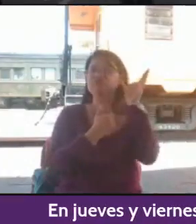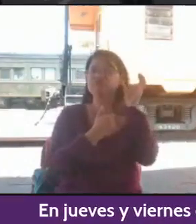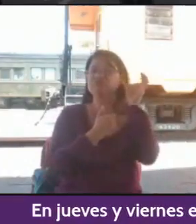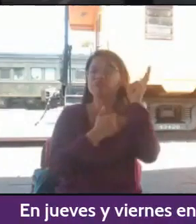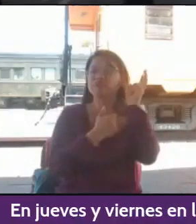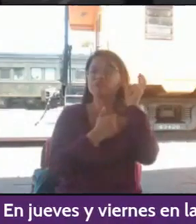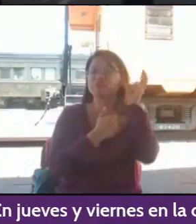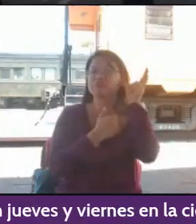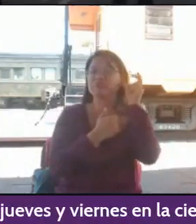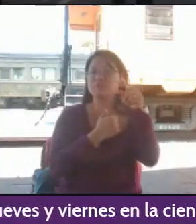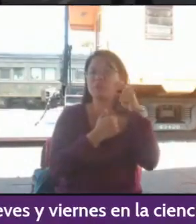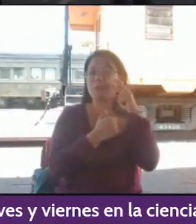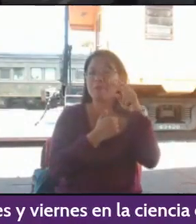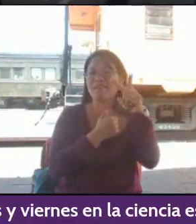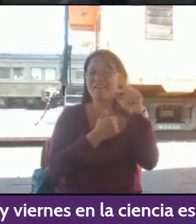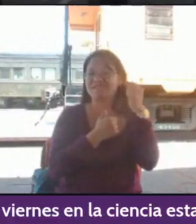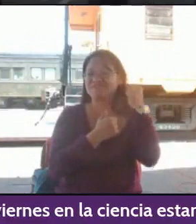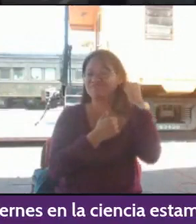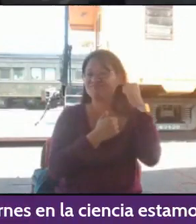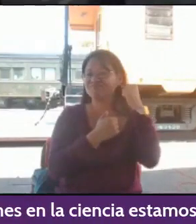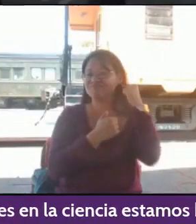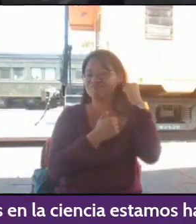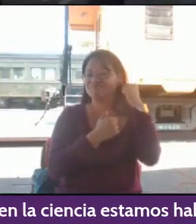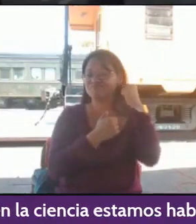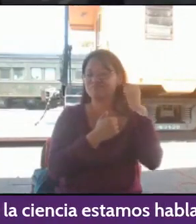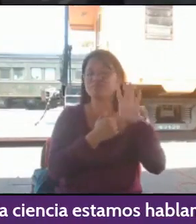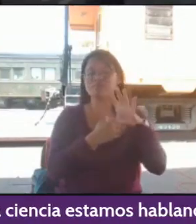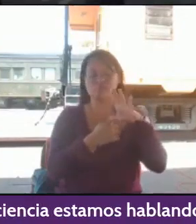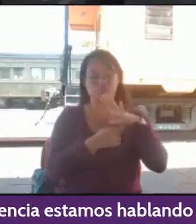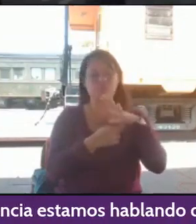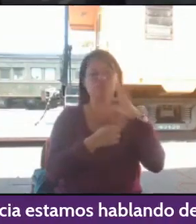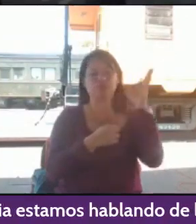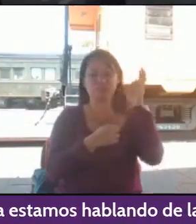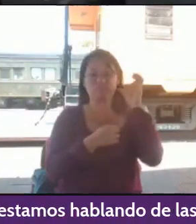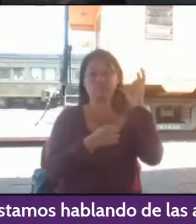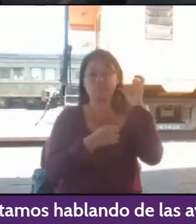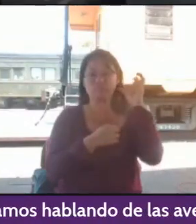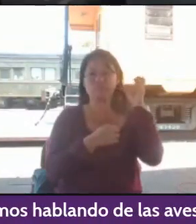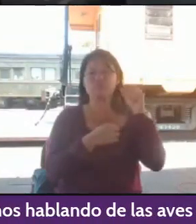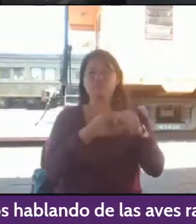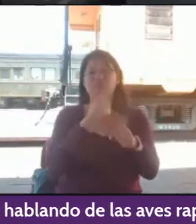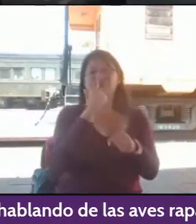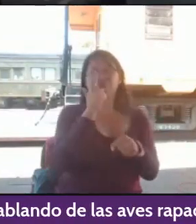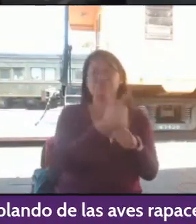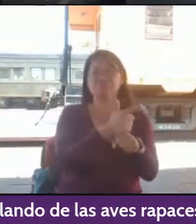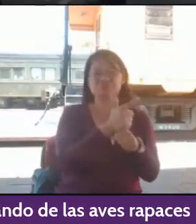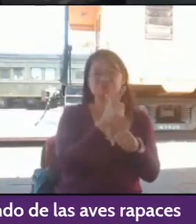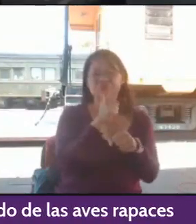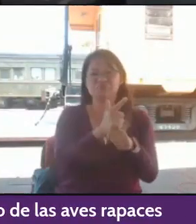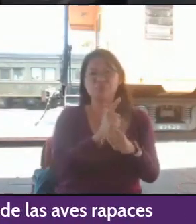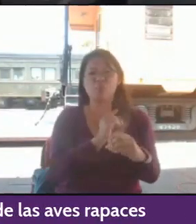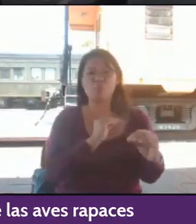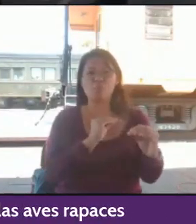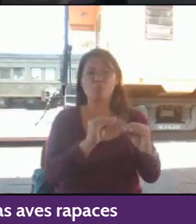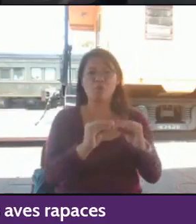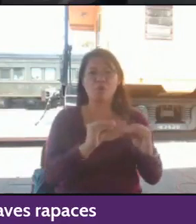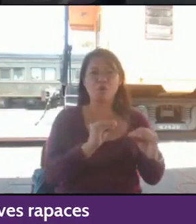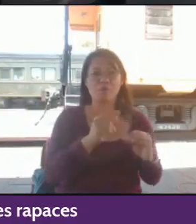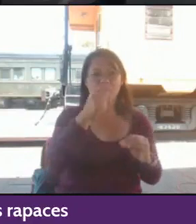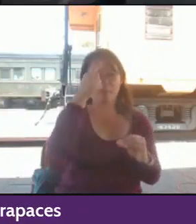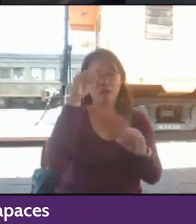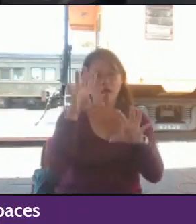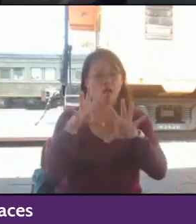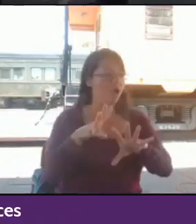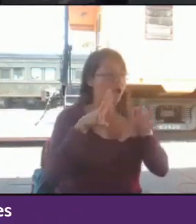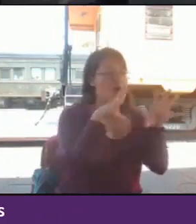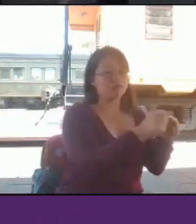ese hoyito que se ve cubierto por el plumaje, pase del oído, y pueden detectar pequeños movimientos para saber dónde alimentarse, qué